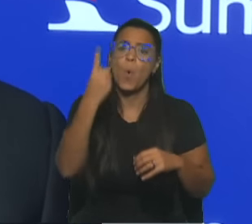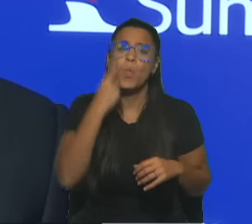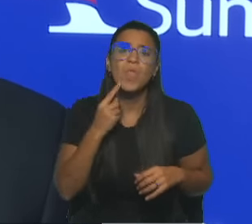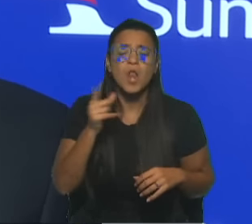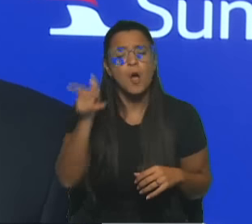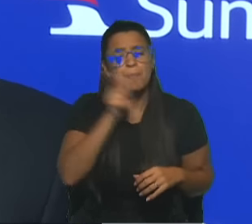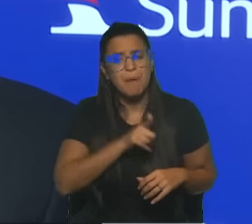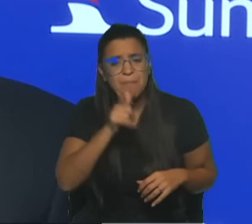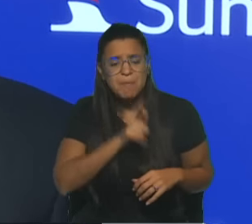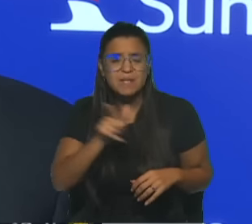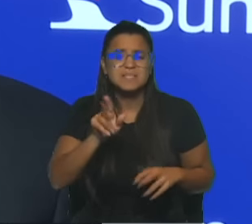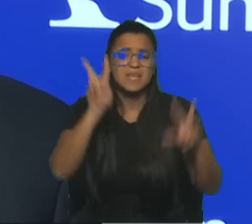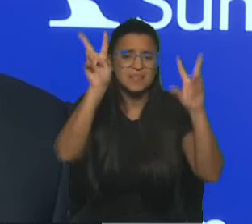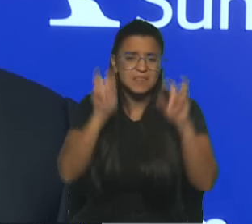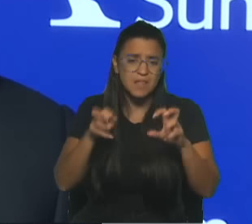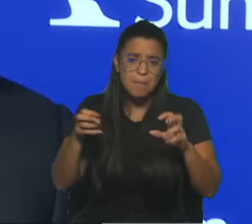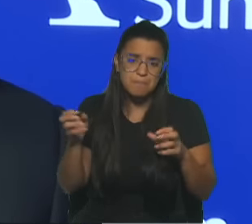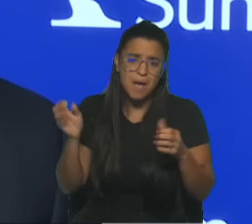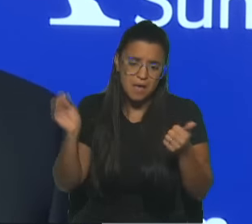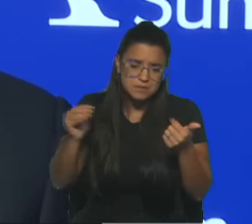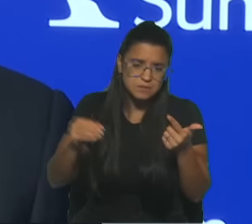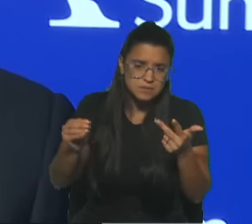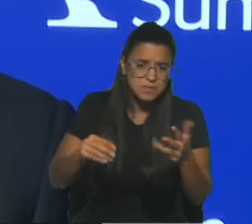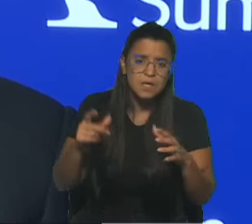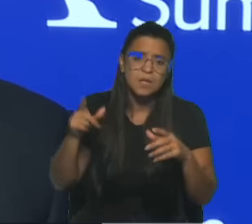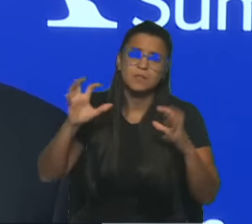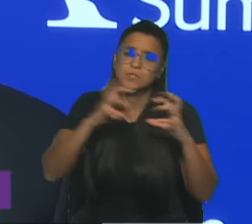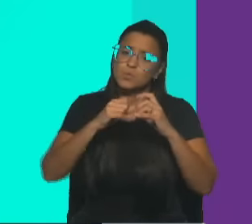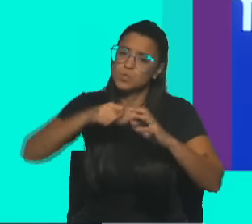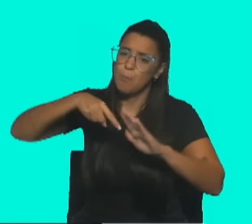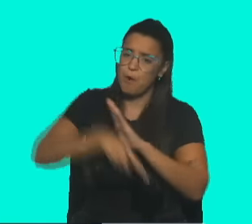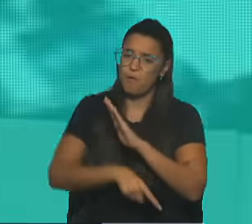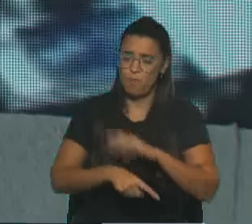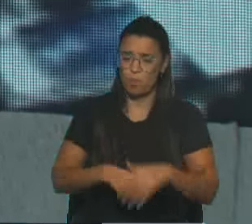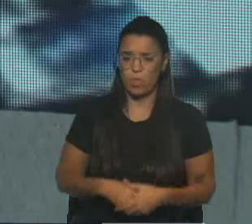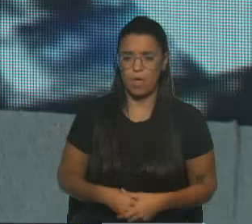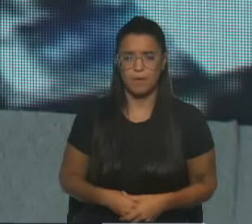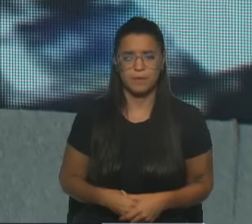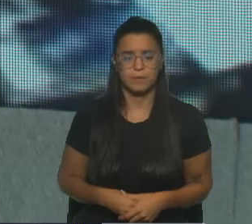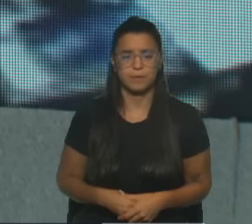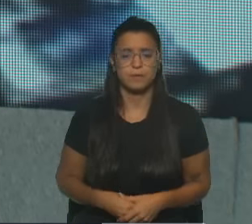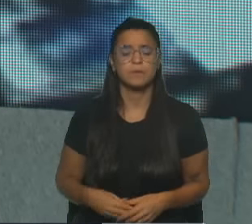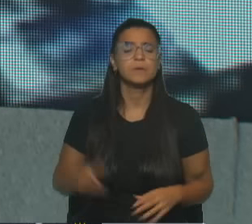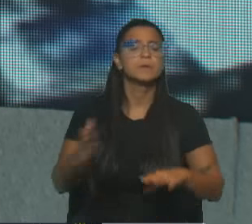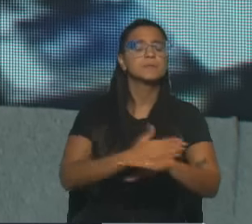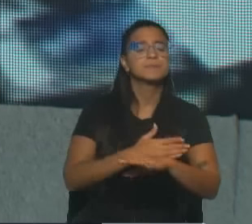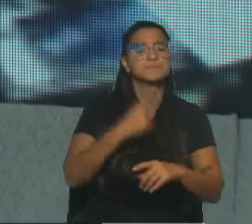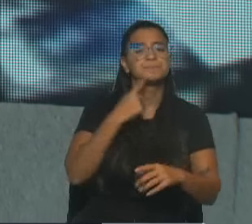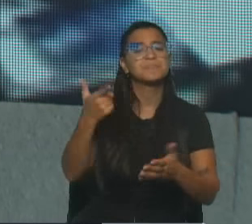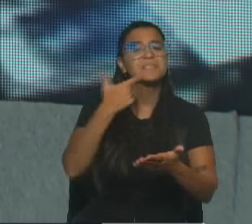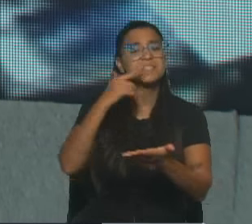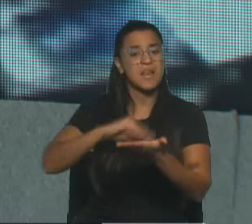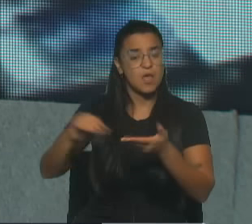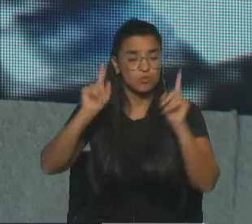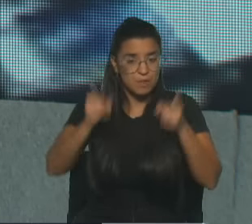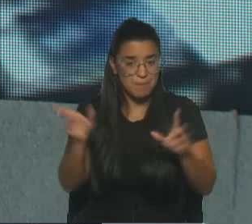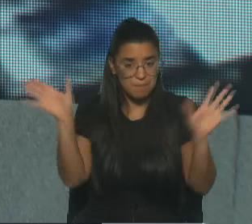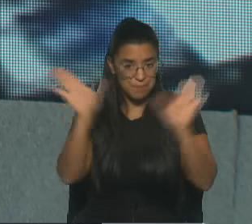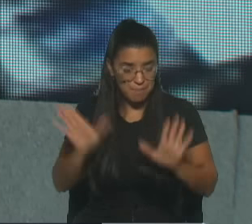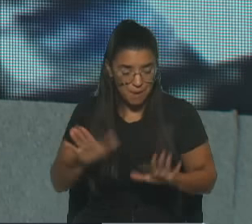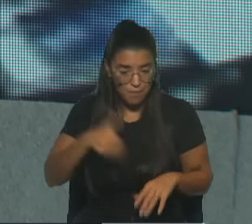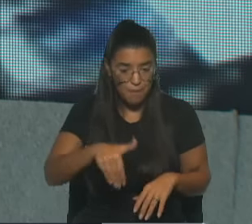parece que los temas dan para una discusión más profunda anticipamos senado también se prepara para